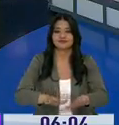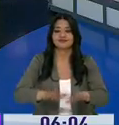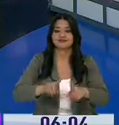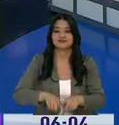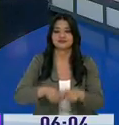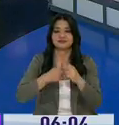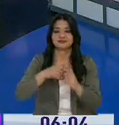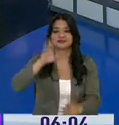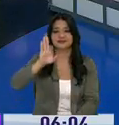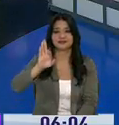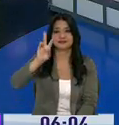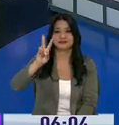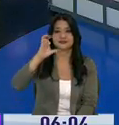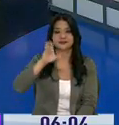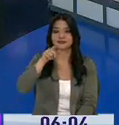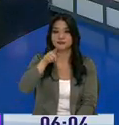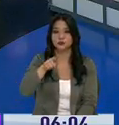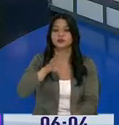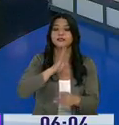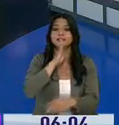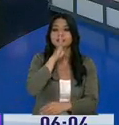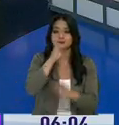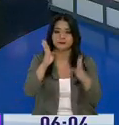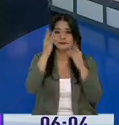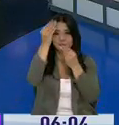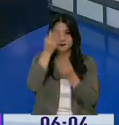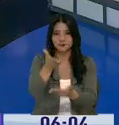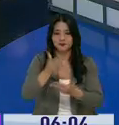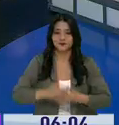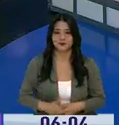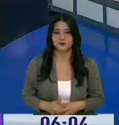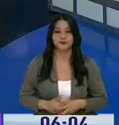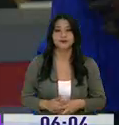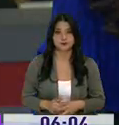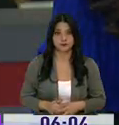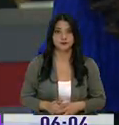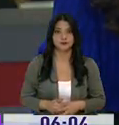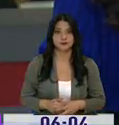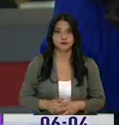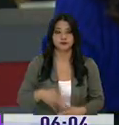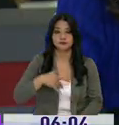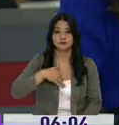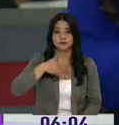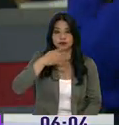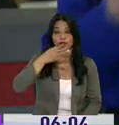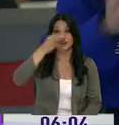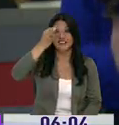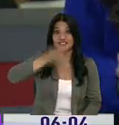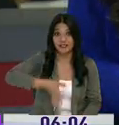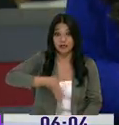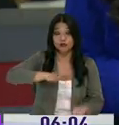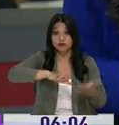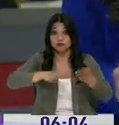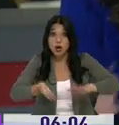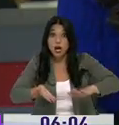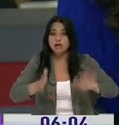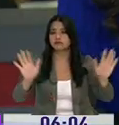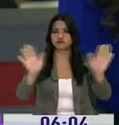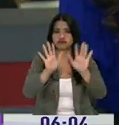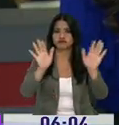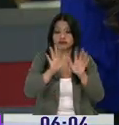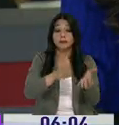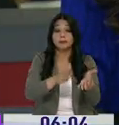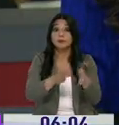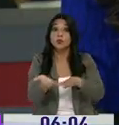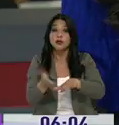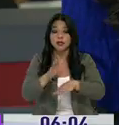de Televicentro, para que usted siempre esté bien informado. Les vamos a contar que el coronavirus no es una sentencia de muerte. Las cifras de mortalidad de